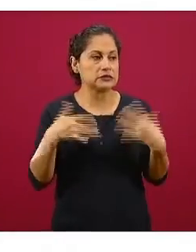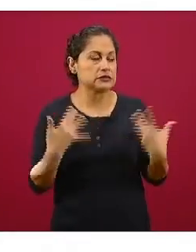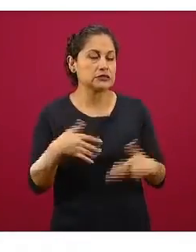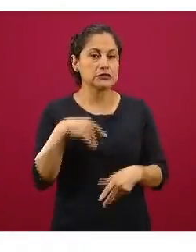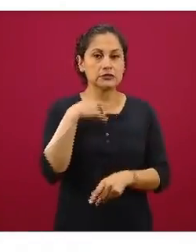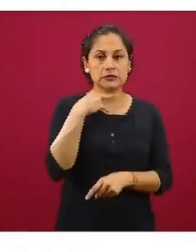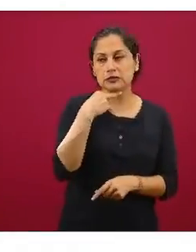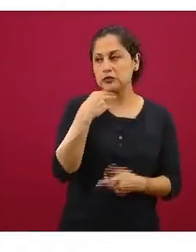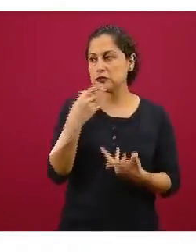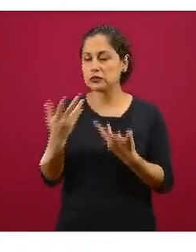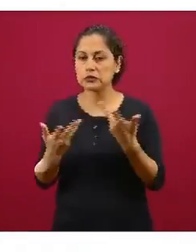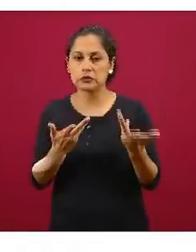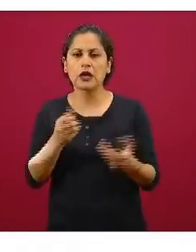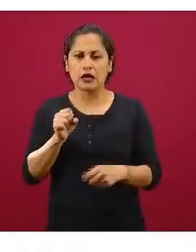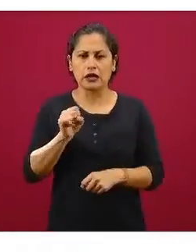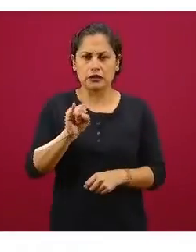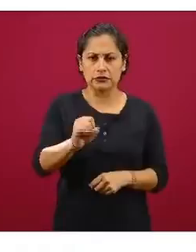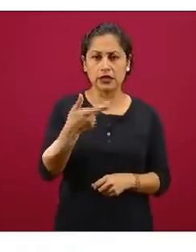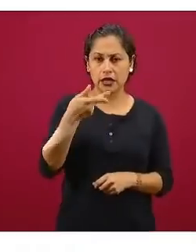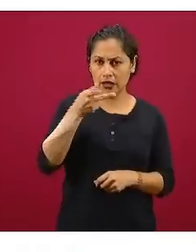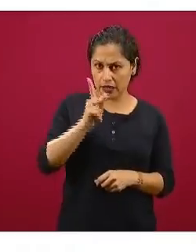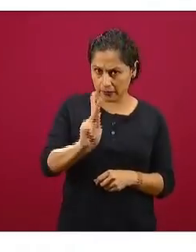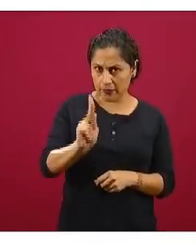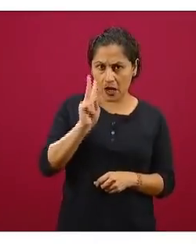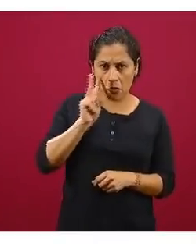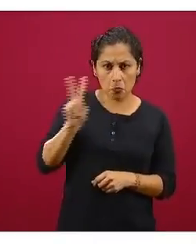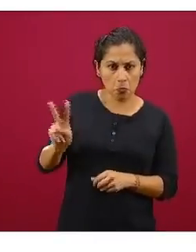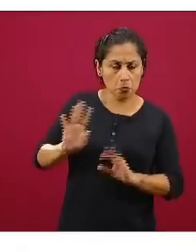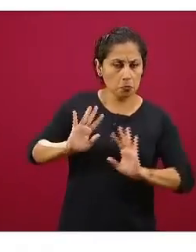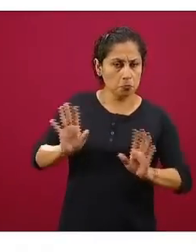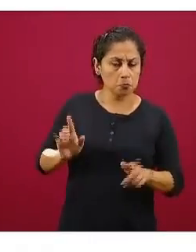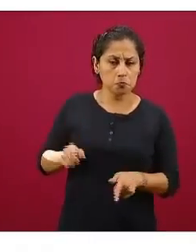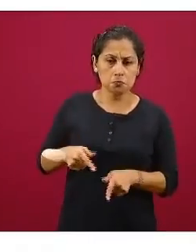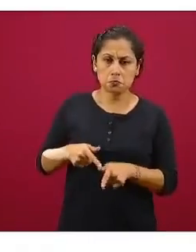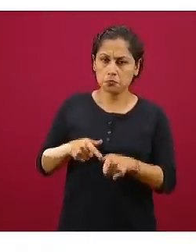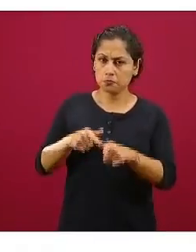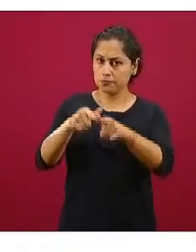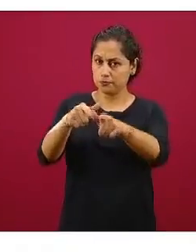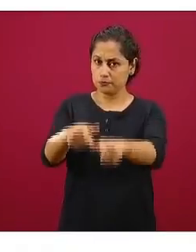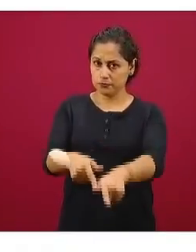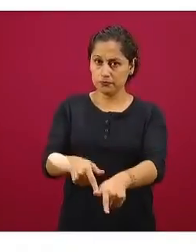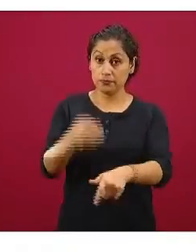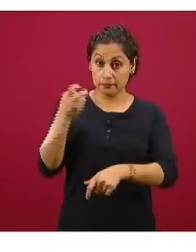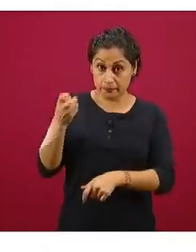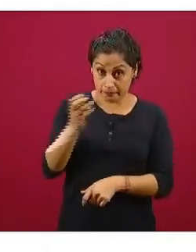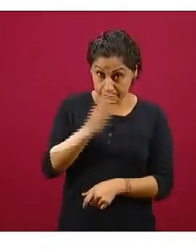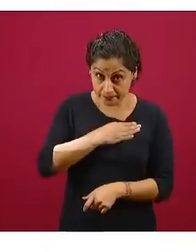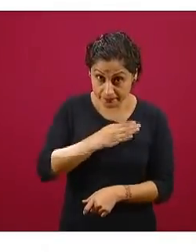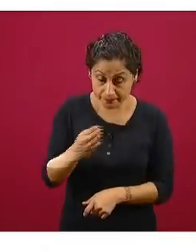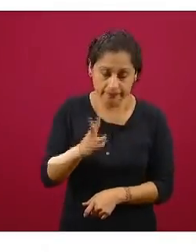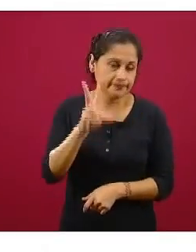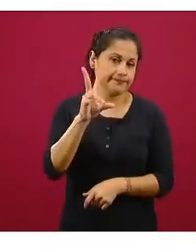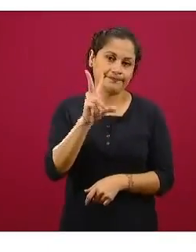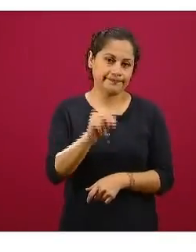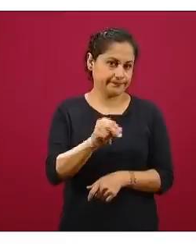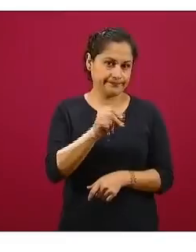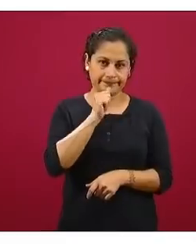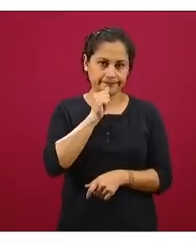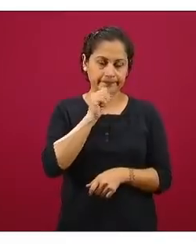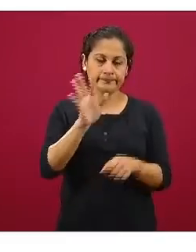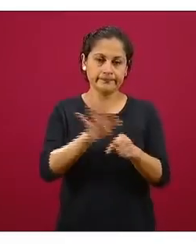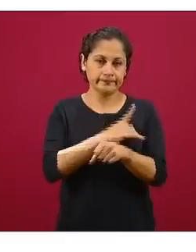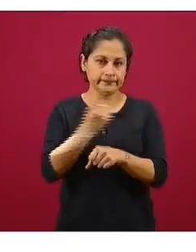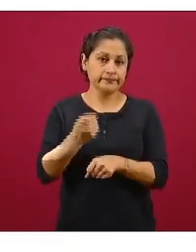de ocupación, y estable. Estable no necesariamente es una buena noticia, porque